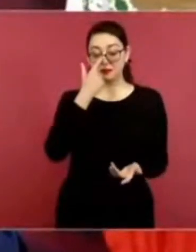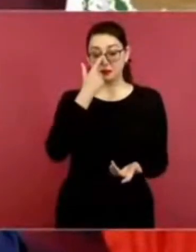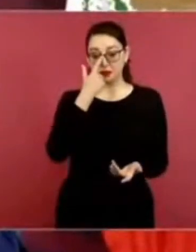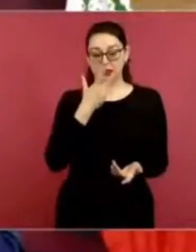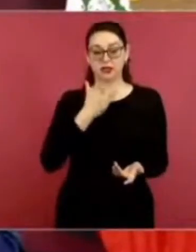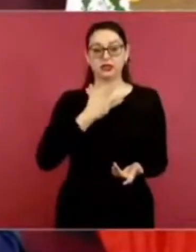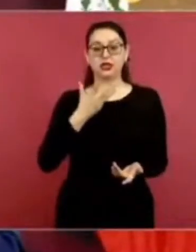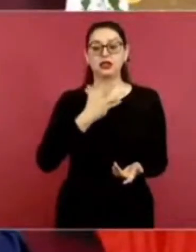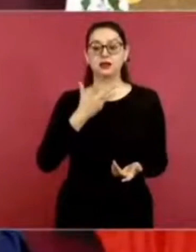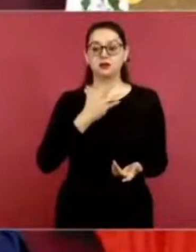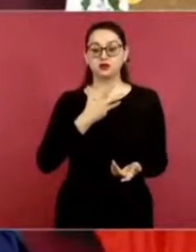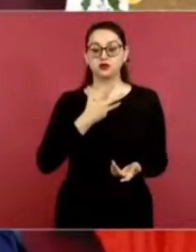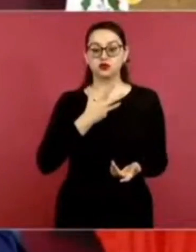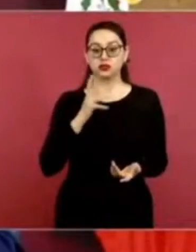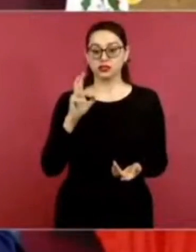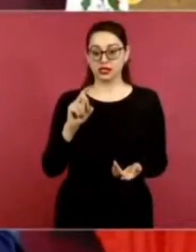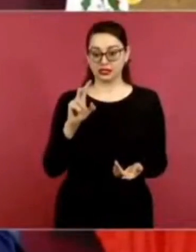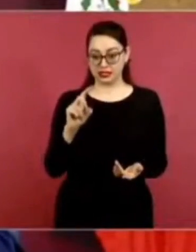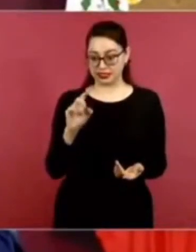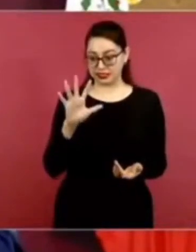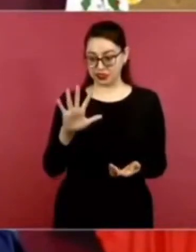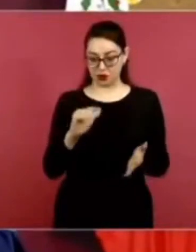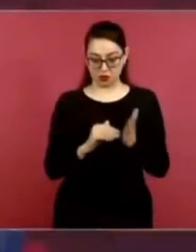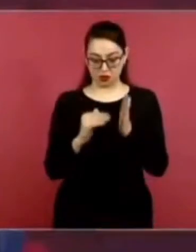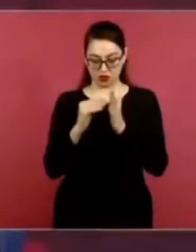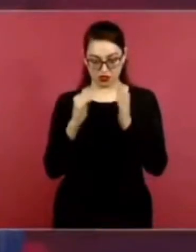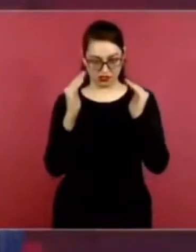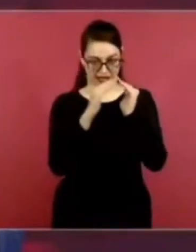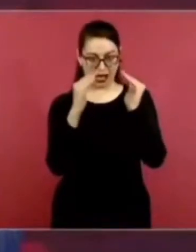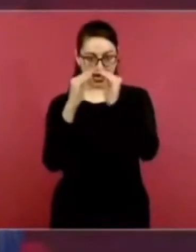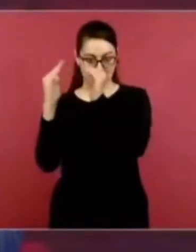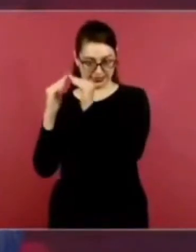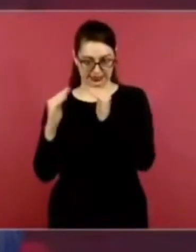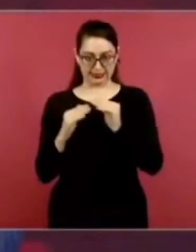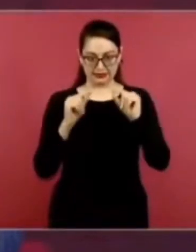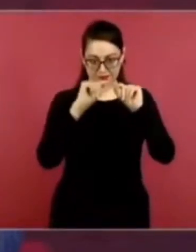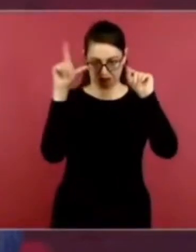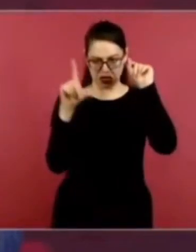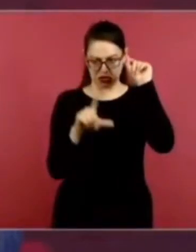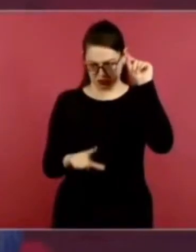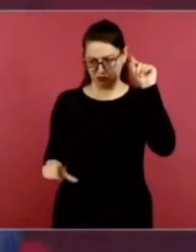millones de hogares en México, en el país,